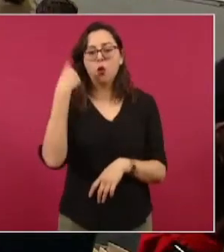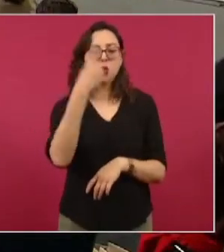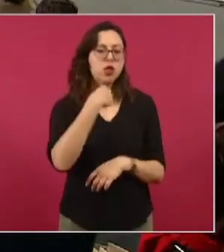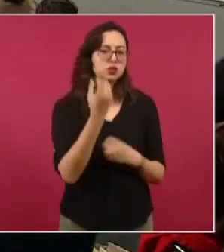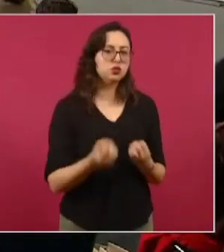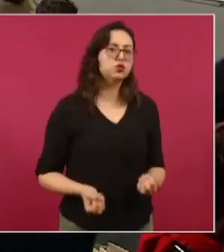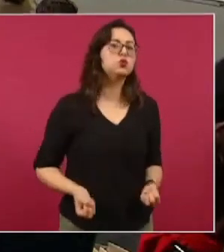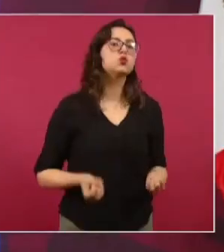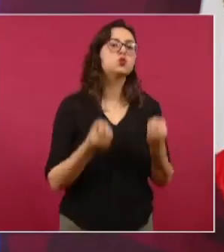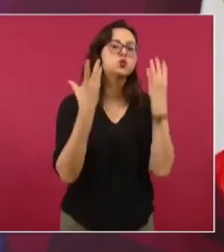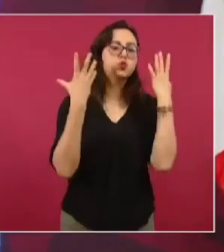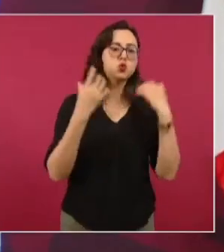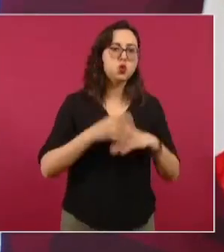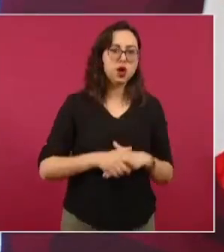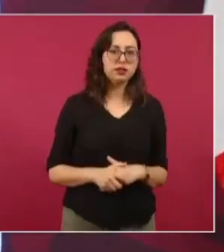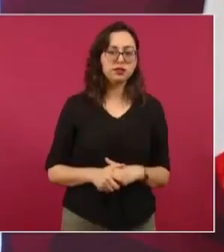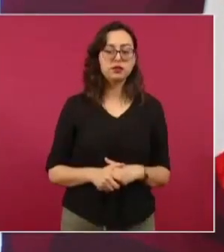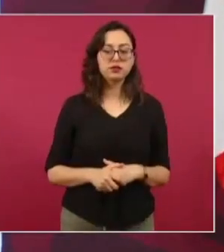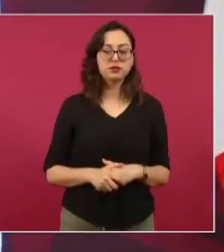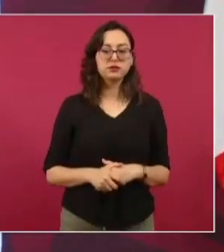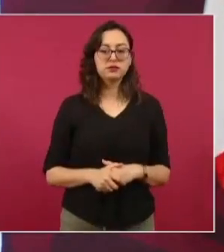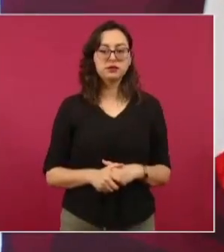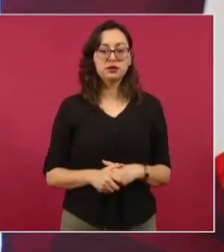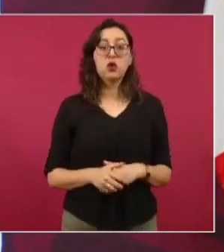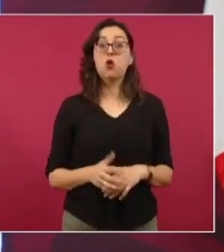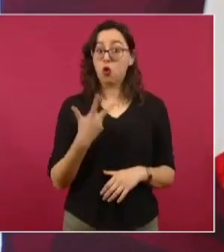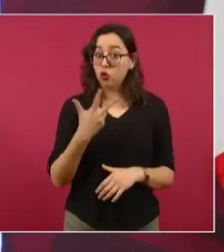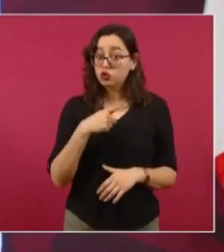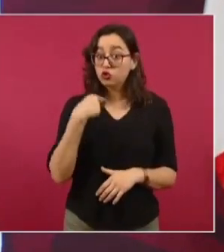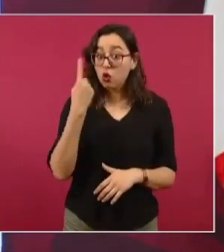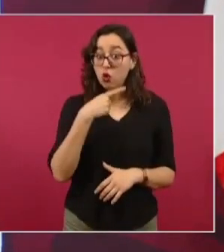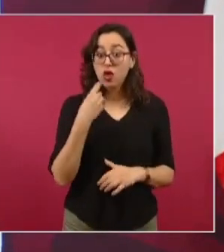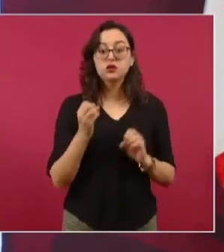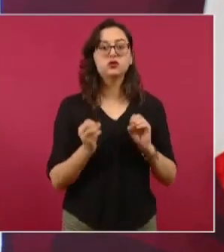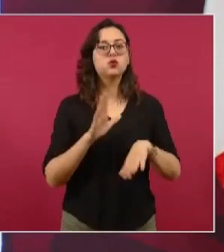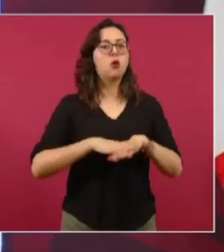son de ocho horas